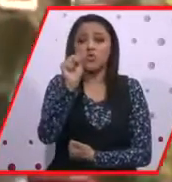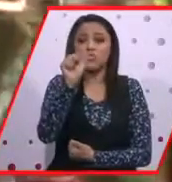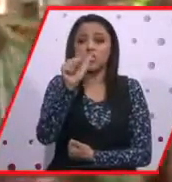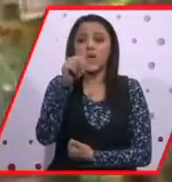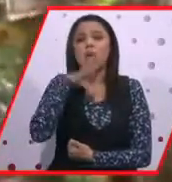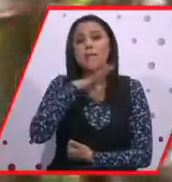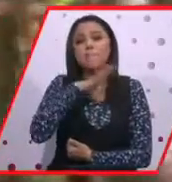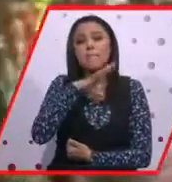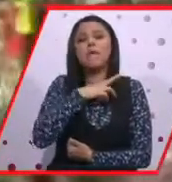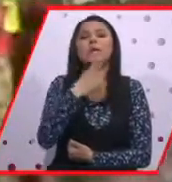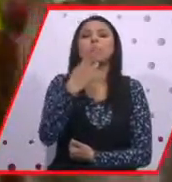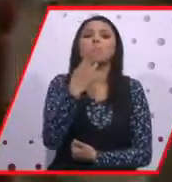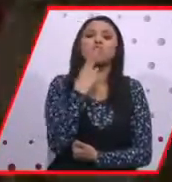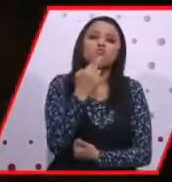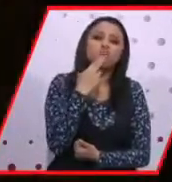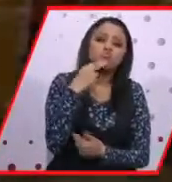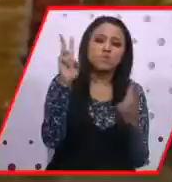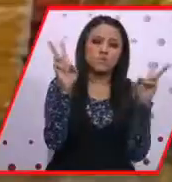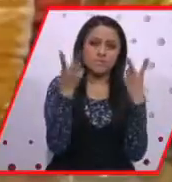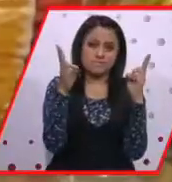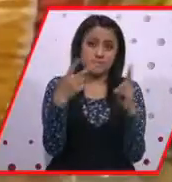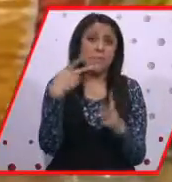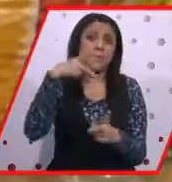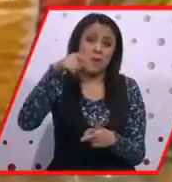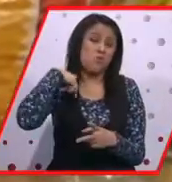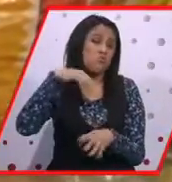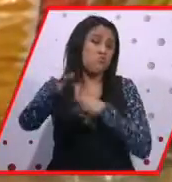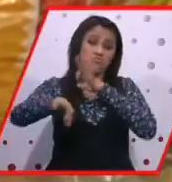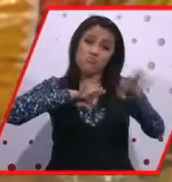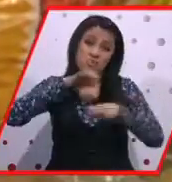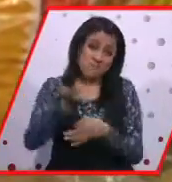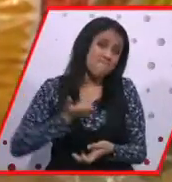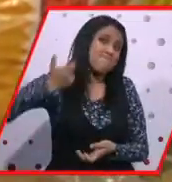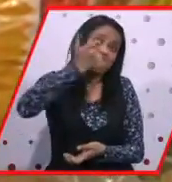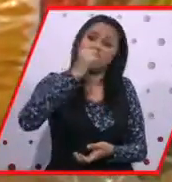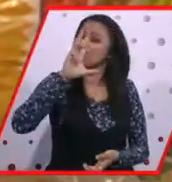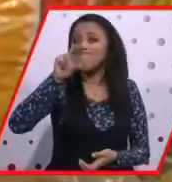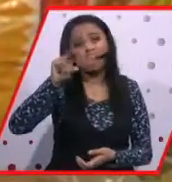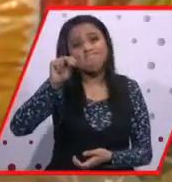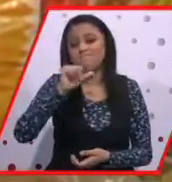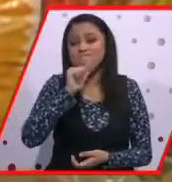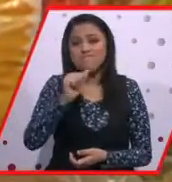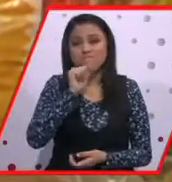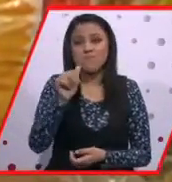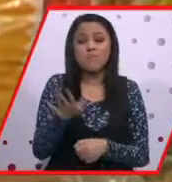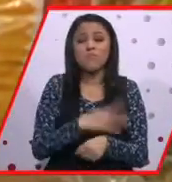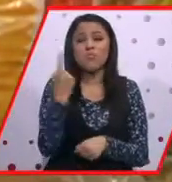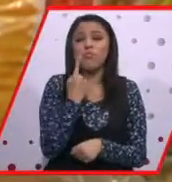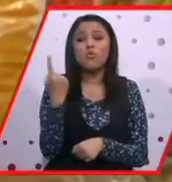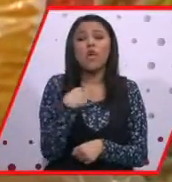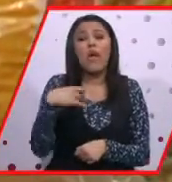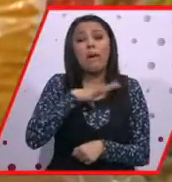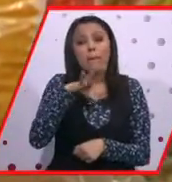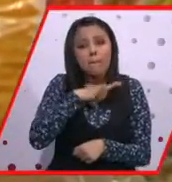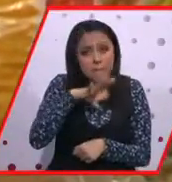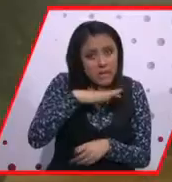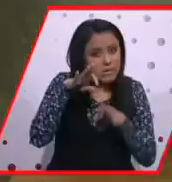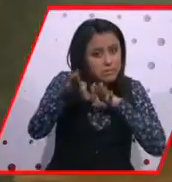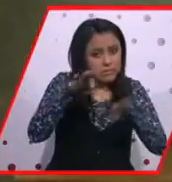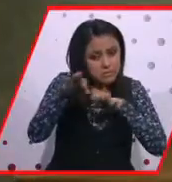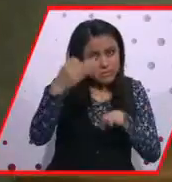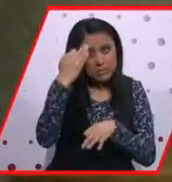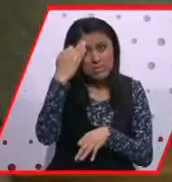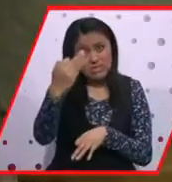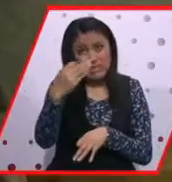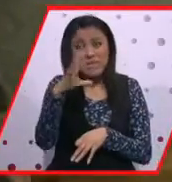de dulces y de chacharitas. Sin embargo, no es un empleo que deje muchas ganancias, pues no tiene mucho tiempo para poder atender su negocio porque la